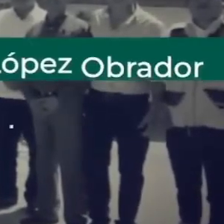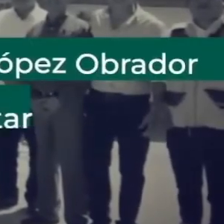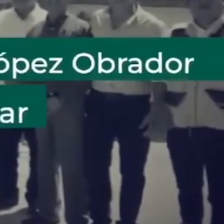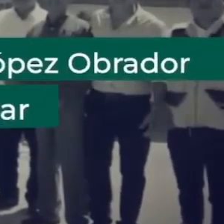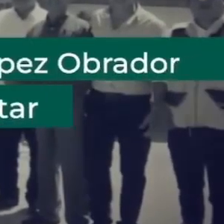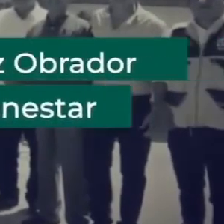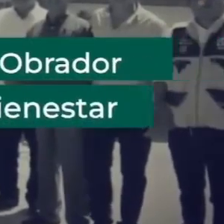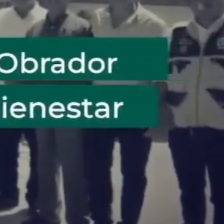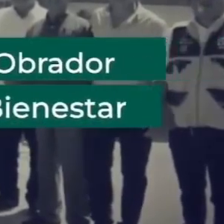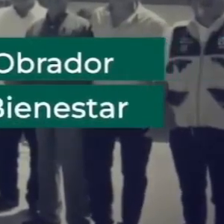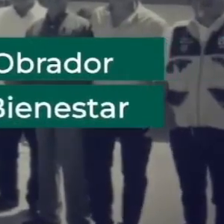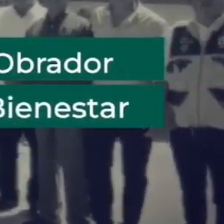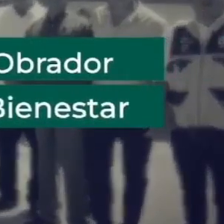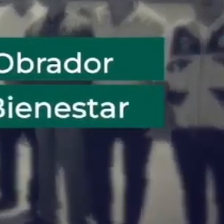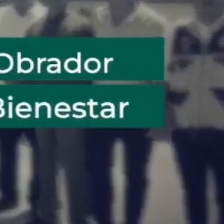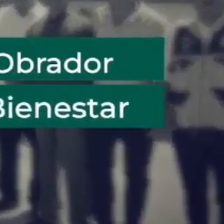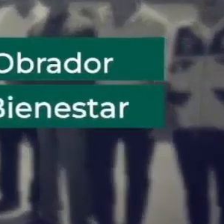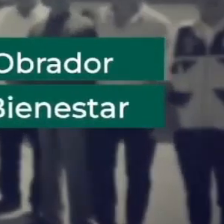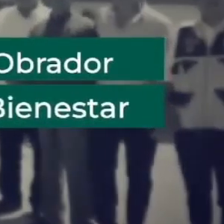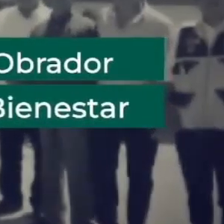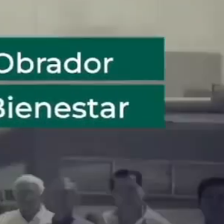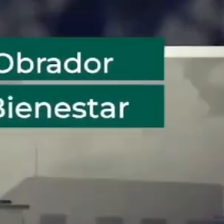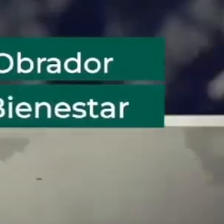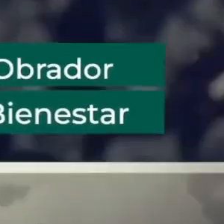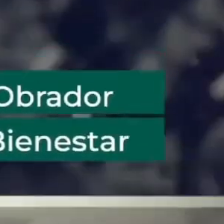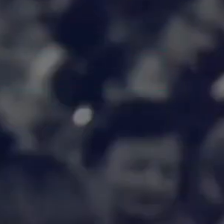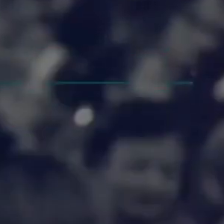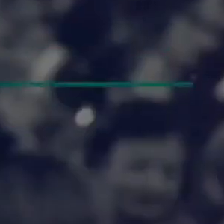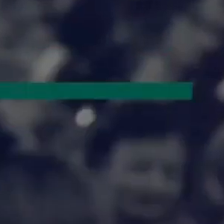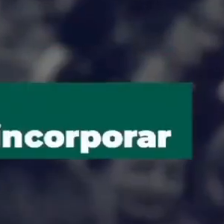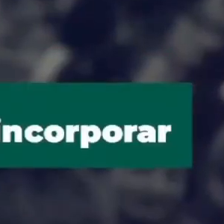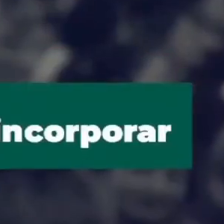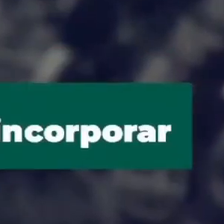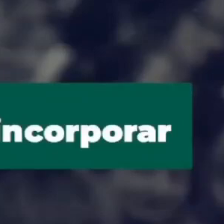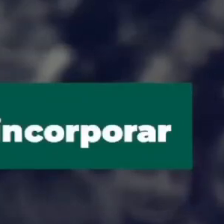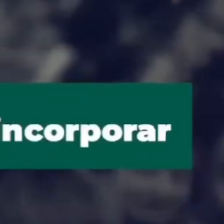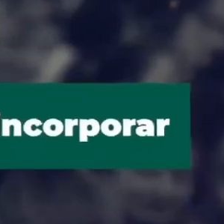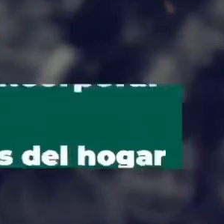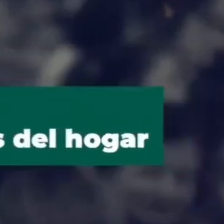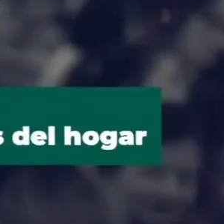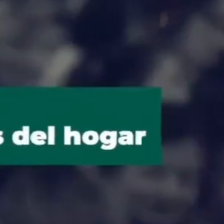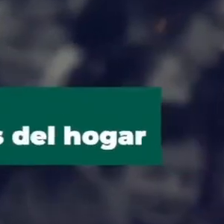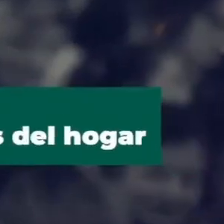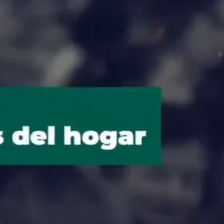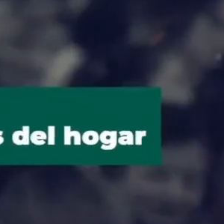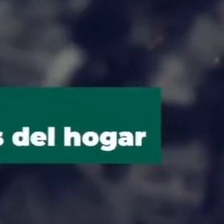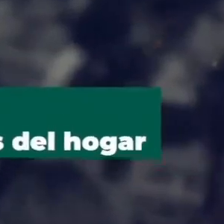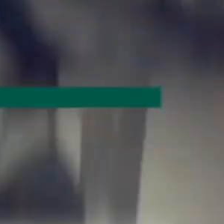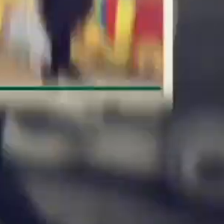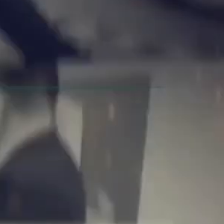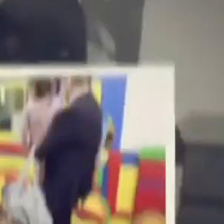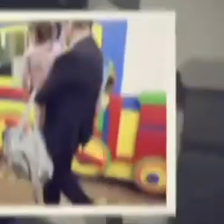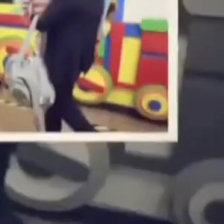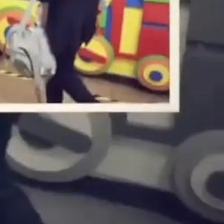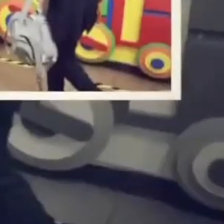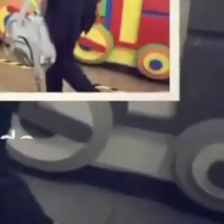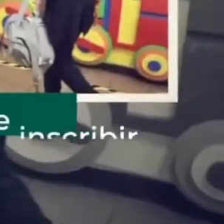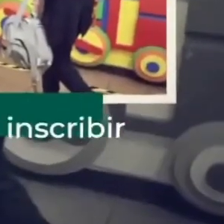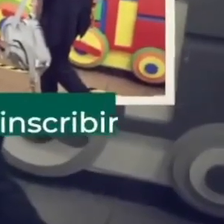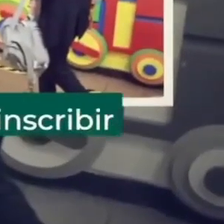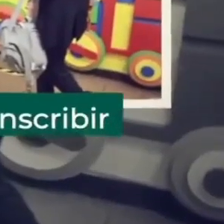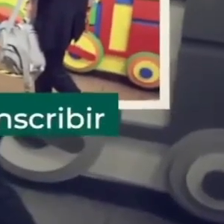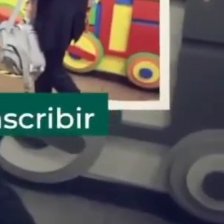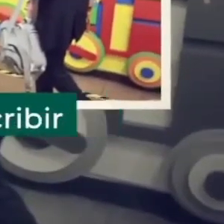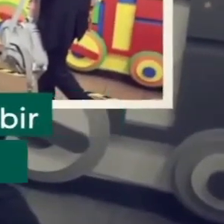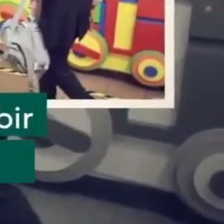Manuel López Obrador visita 80 hospitales rurales de IMSS Bienestar. Inicia el programa para incorporar a las personas trabajadoras del hogar. Los trabajadores obtienen